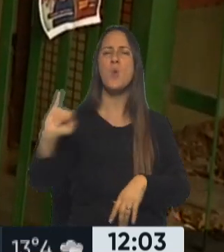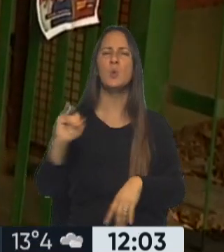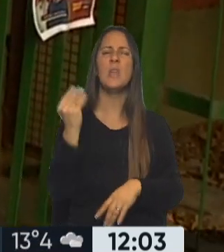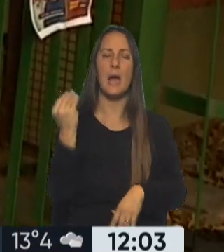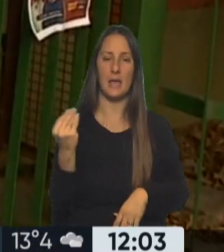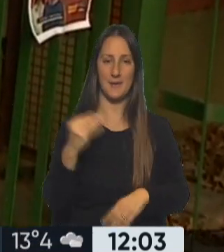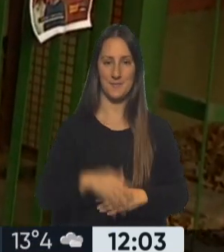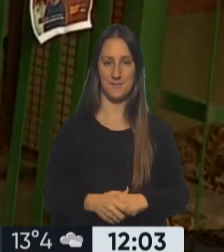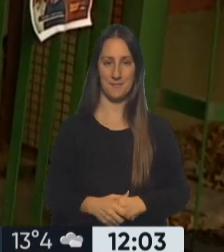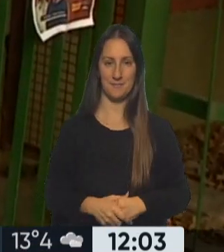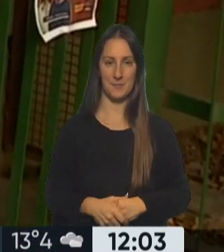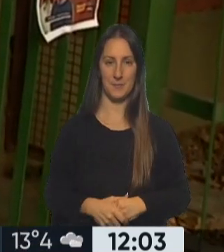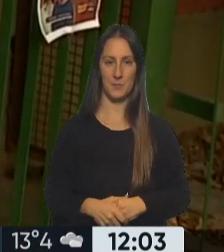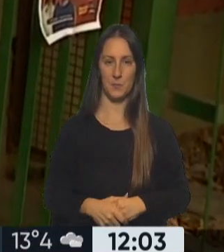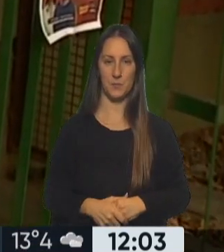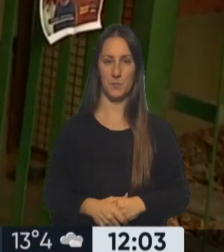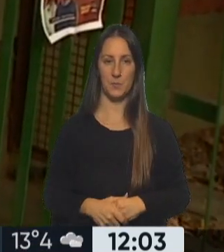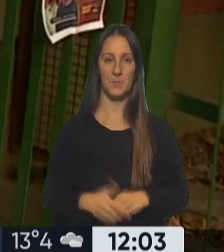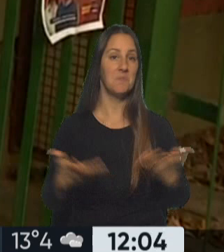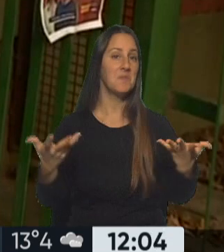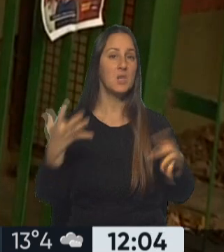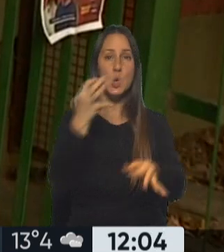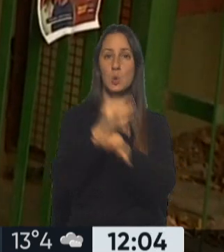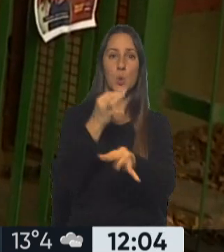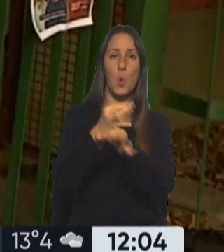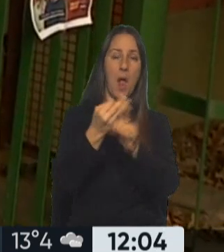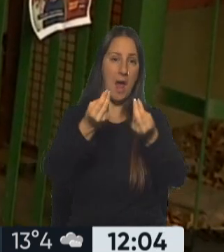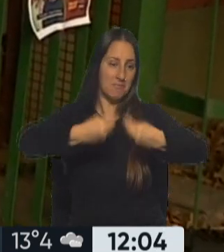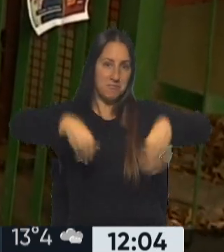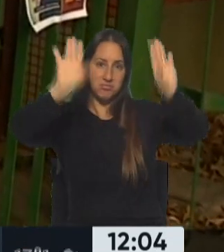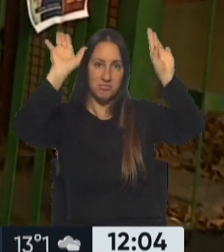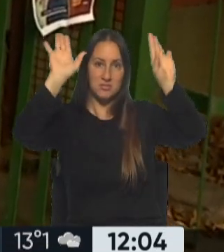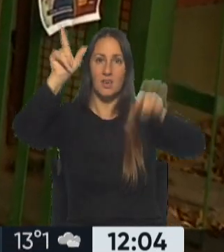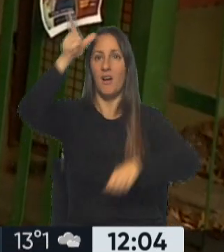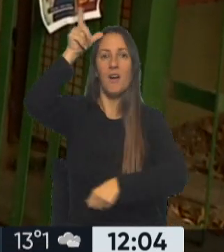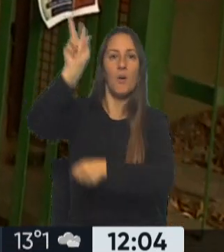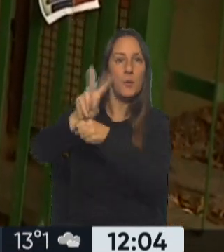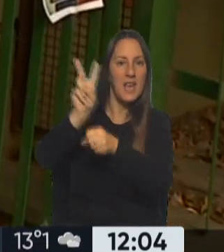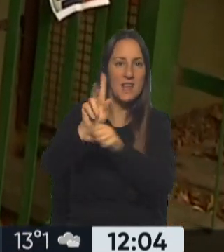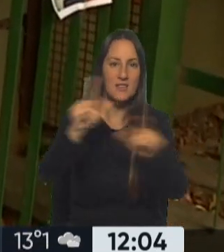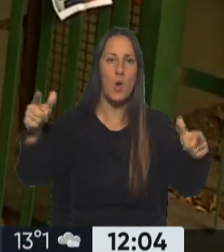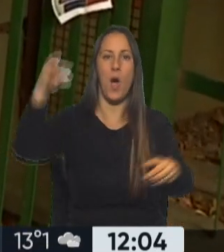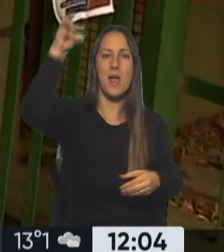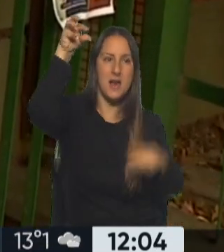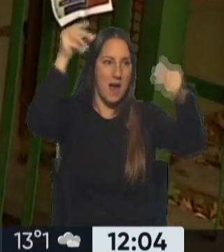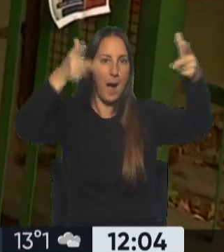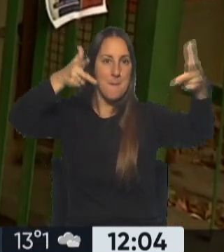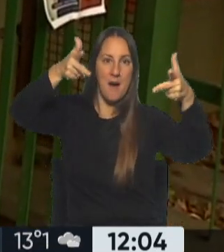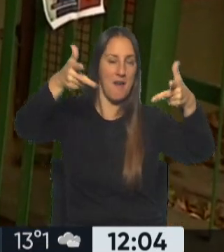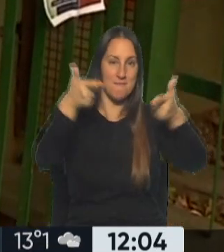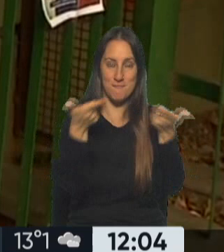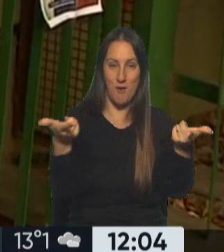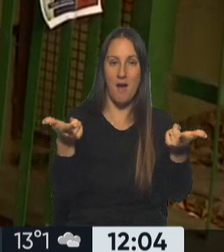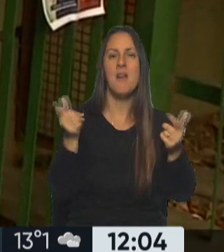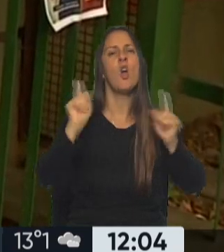que están digamos bajo el manto de la inseguridad porque no hay vigilancia no hay cámaras vamos a seguir trabajando en este